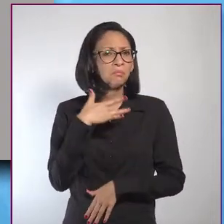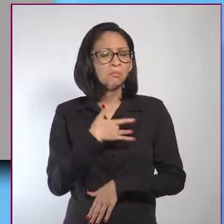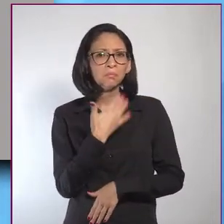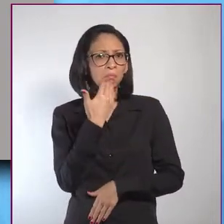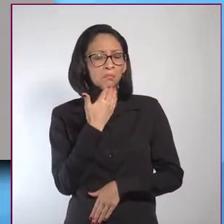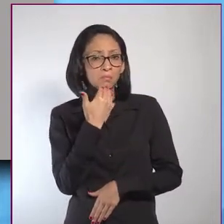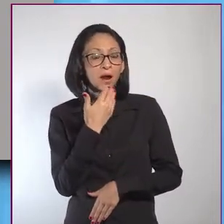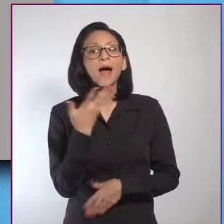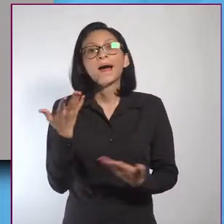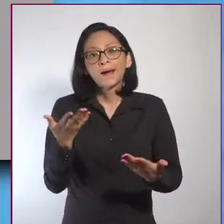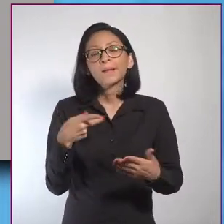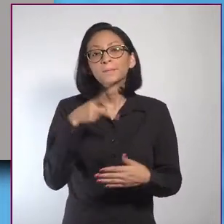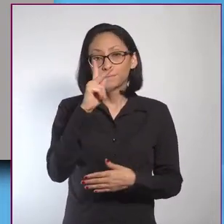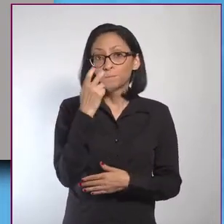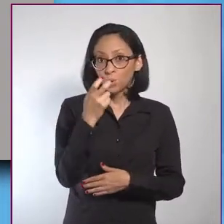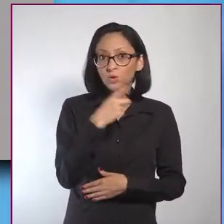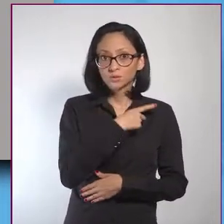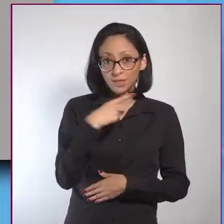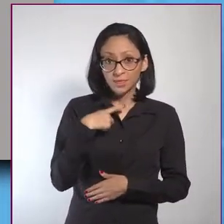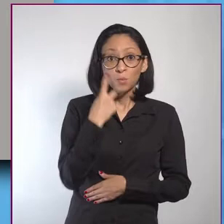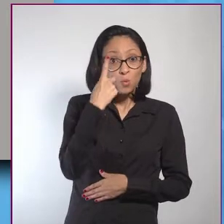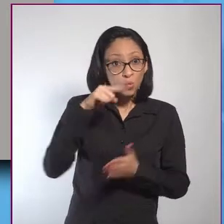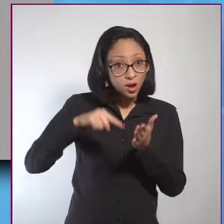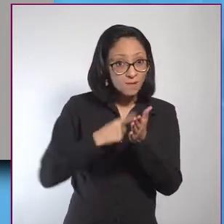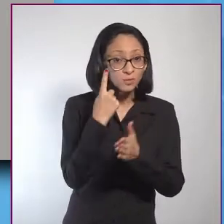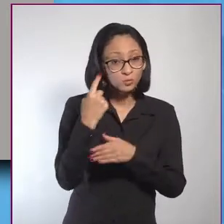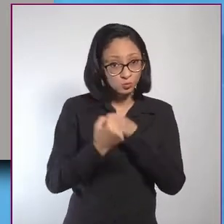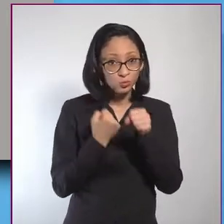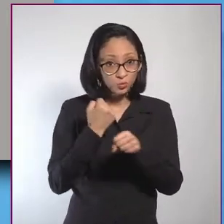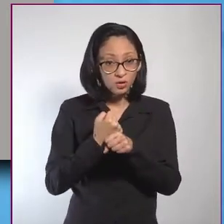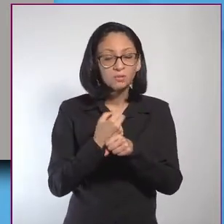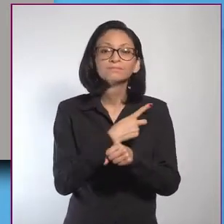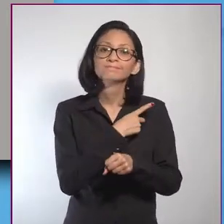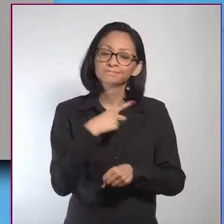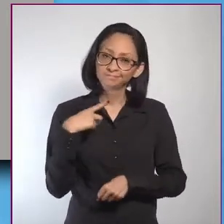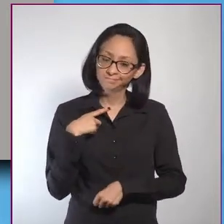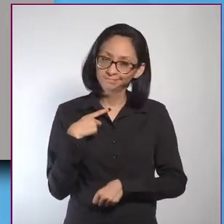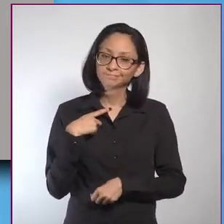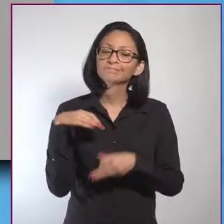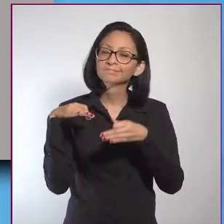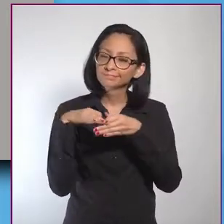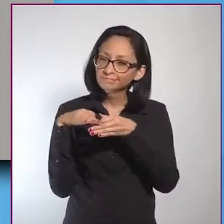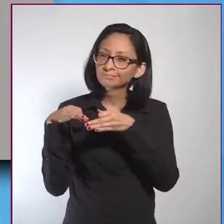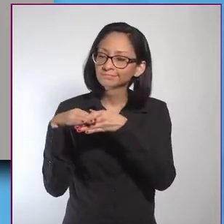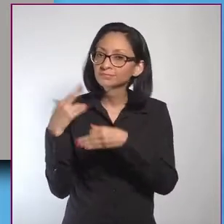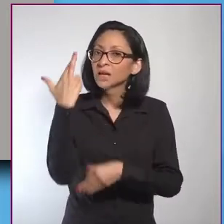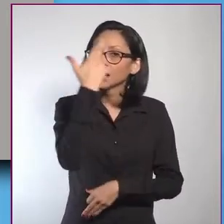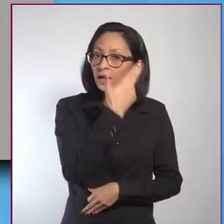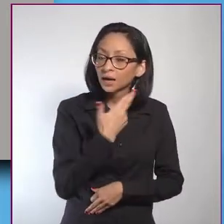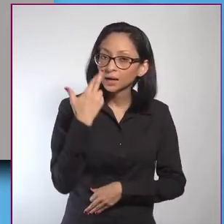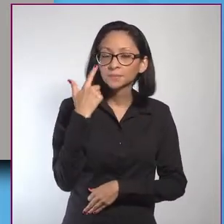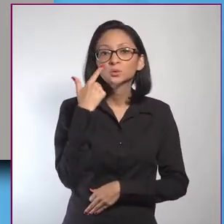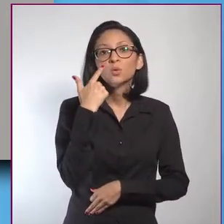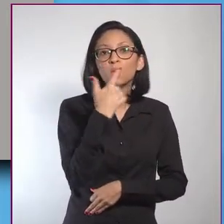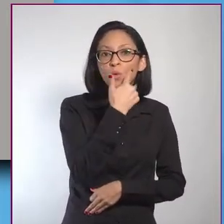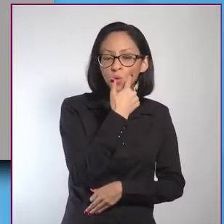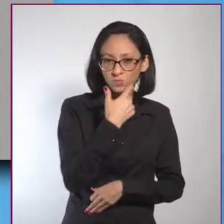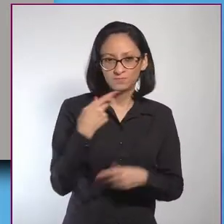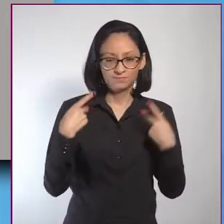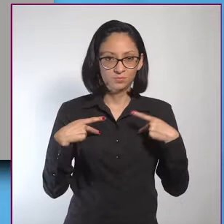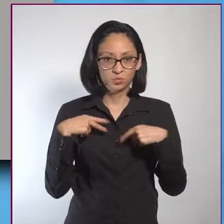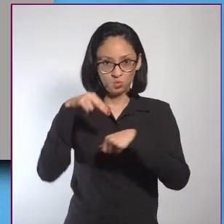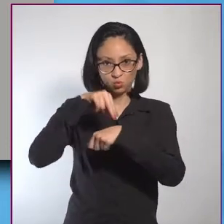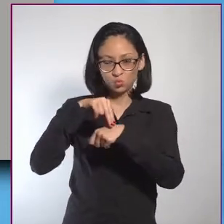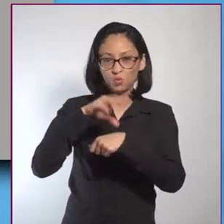asintomáticas. Es por eso que por lo menos una vez al año se debe hacer una revisión de los ojos con un médico